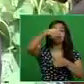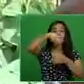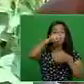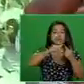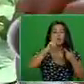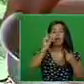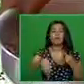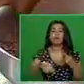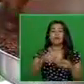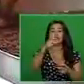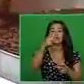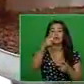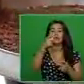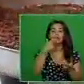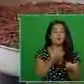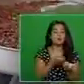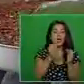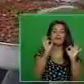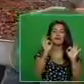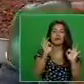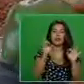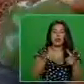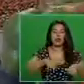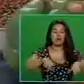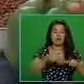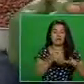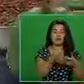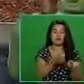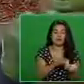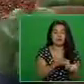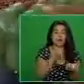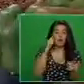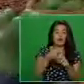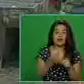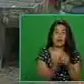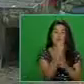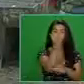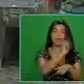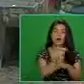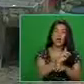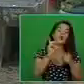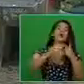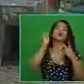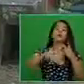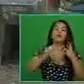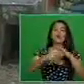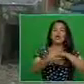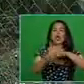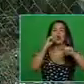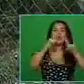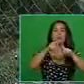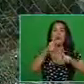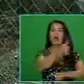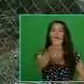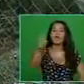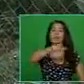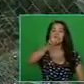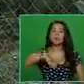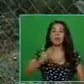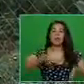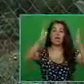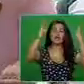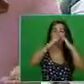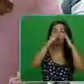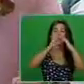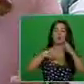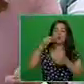distribuir fertilizantes orgánicos, empezar a distribuir la tecnología para que en cada casa, en cada apartamento, bueno, la gente pueda cultivar un poquito